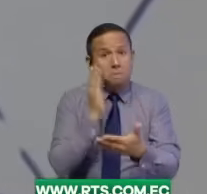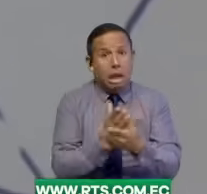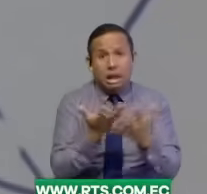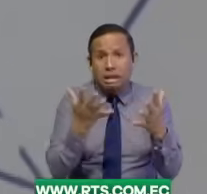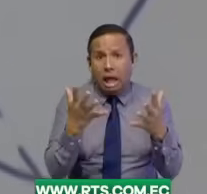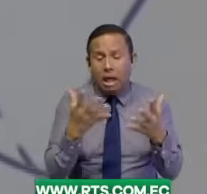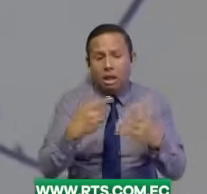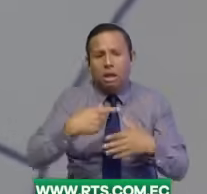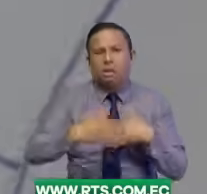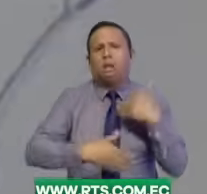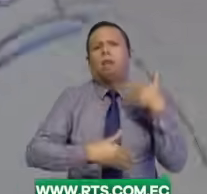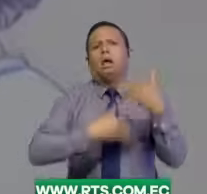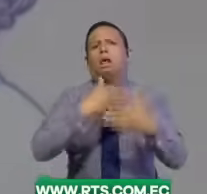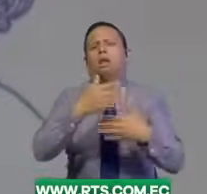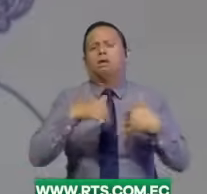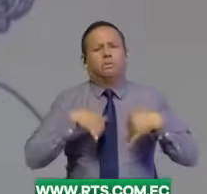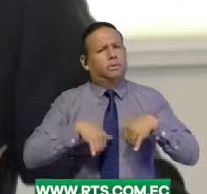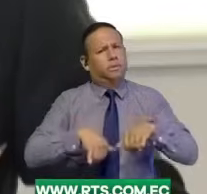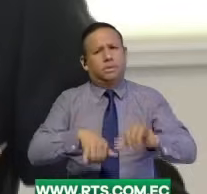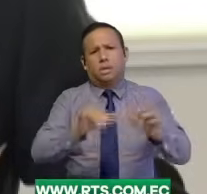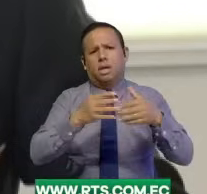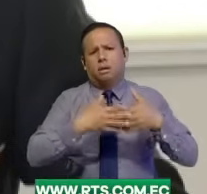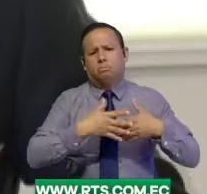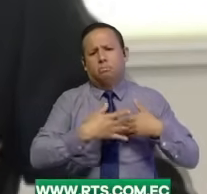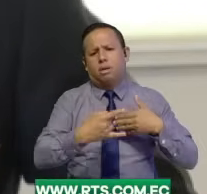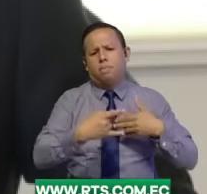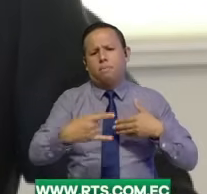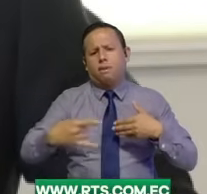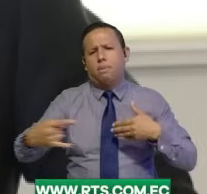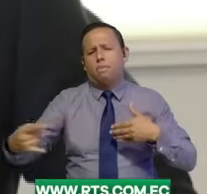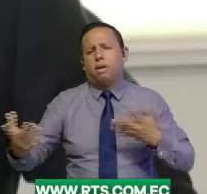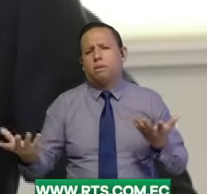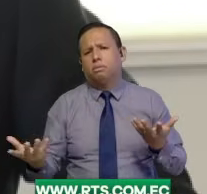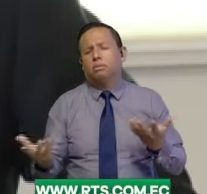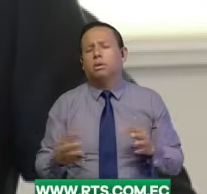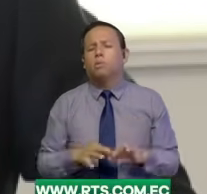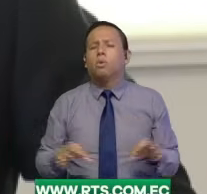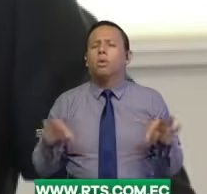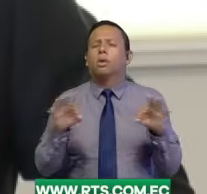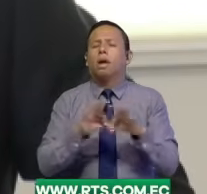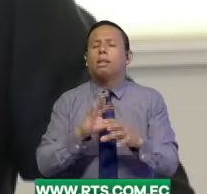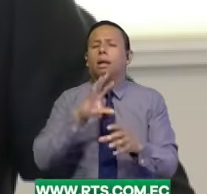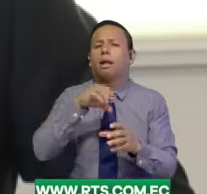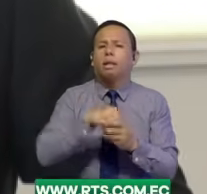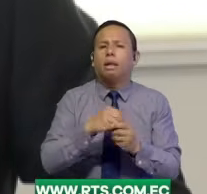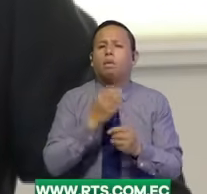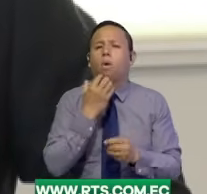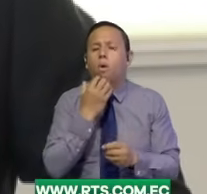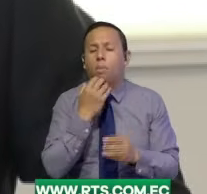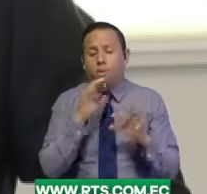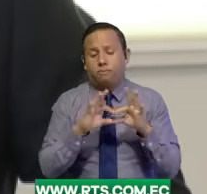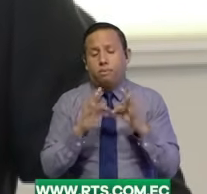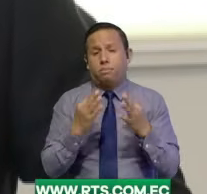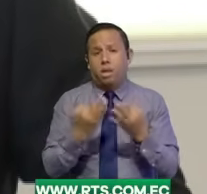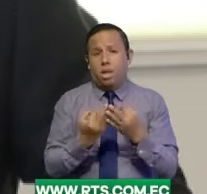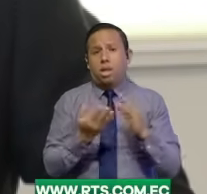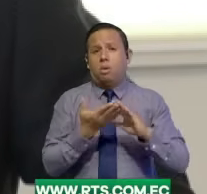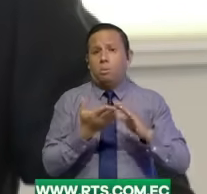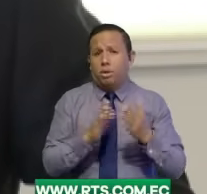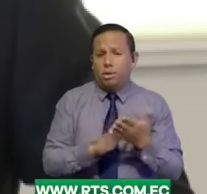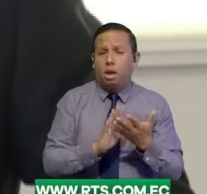muy probable que se siga reproduciendo. Principalmente tiene que atenderse en los espacios más íntimos, en las familias, en las